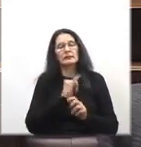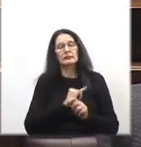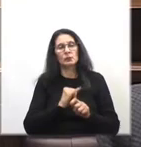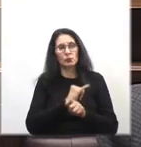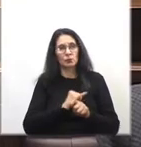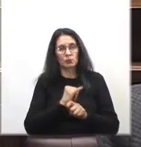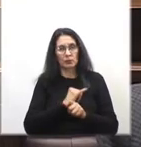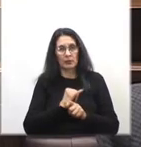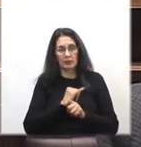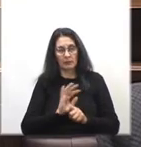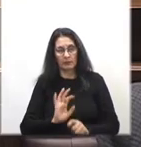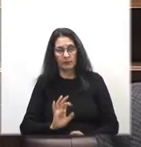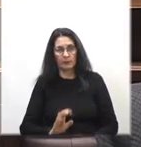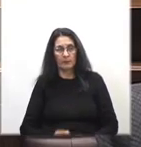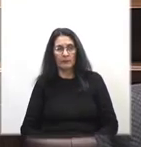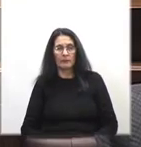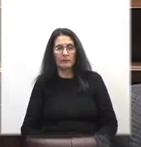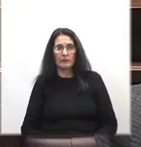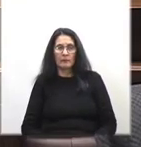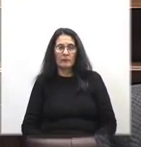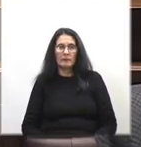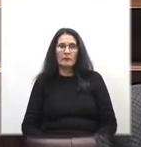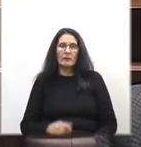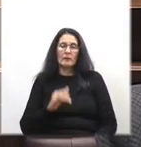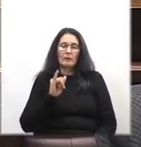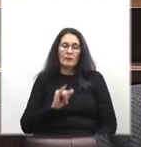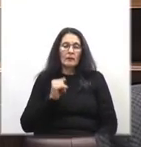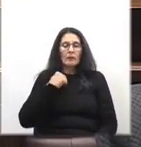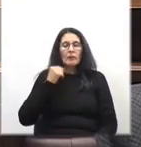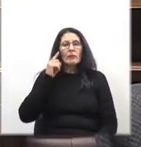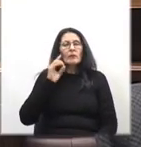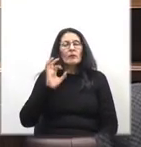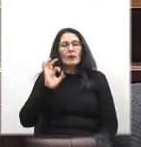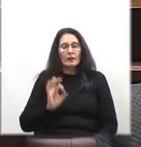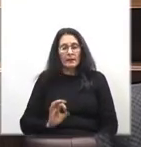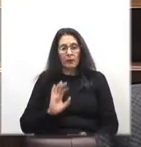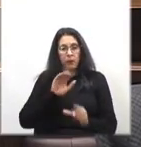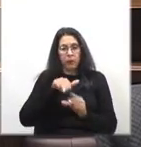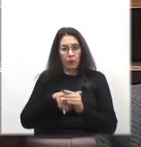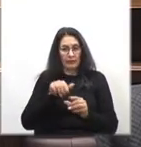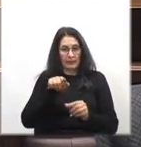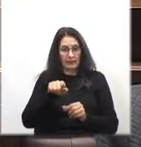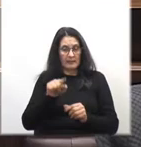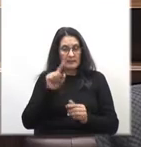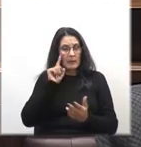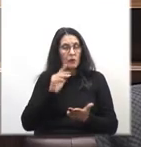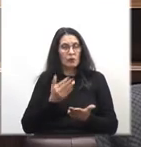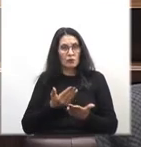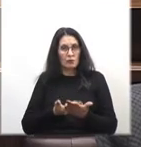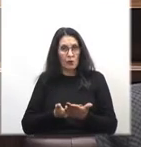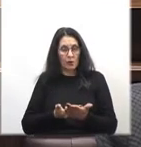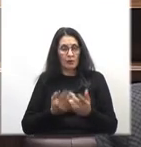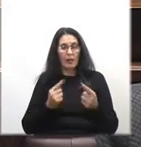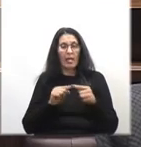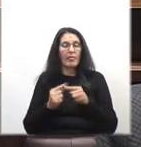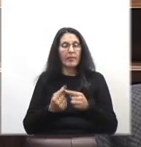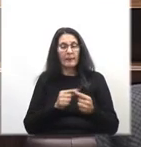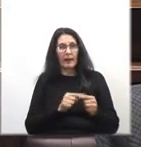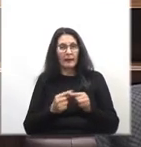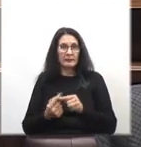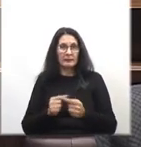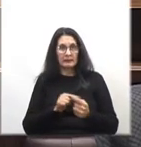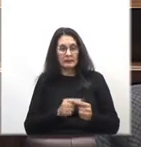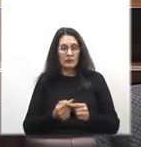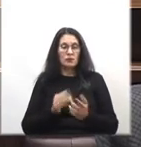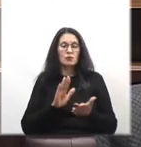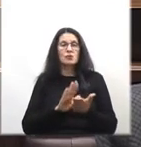con un hondo significado. Y creo que, votada esa moción, señor presidente, el debate